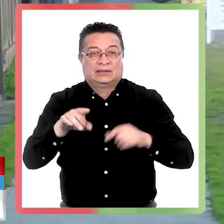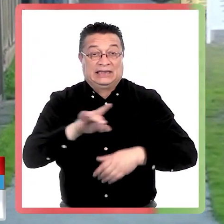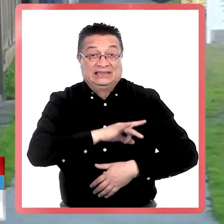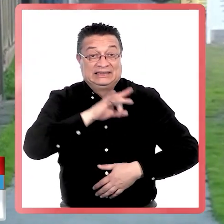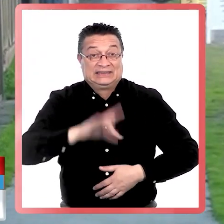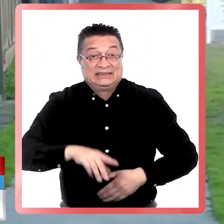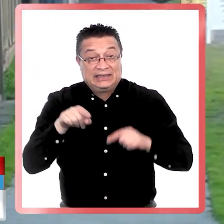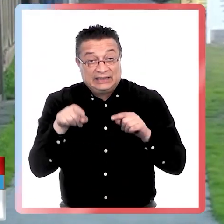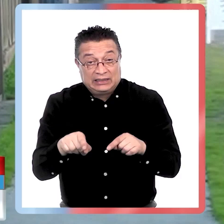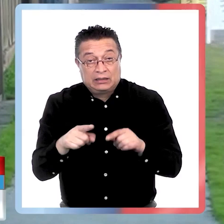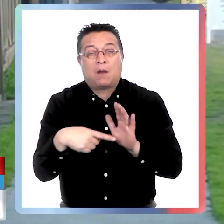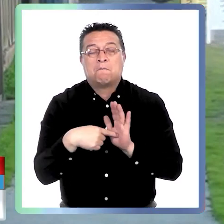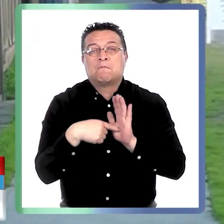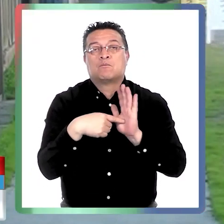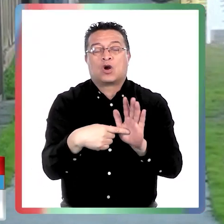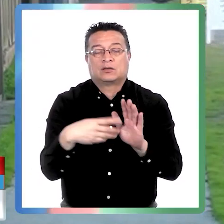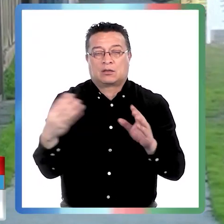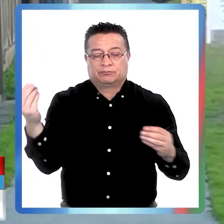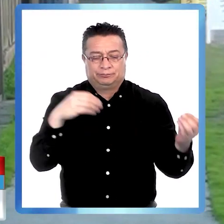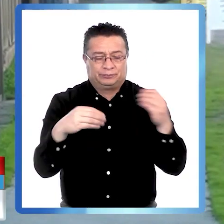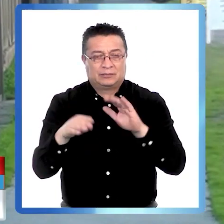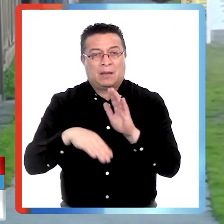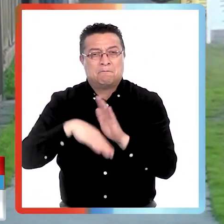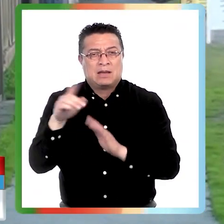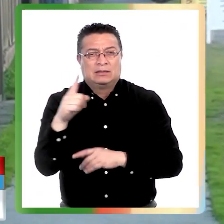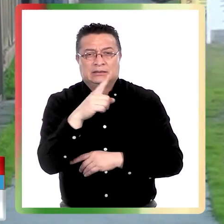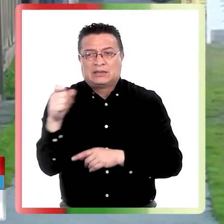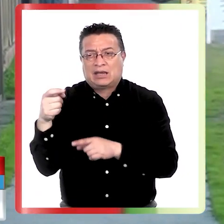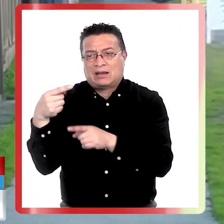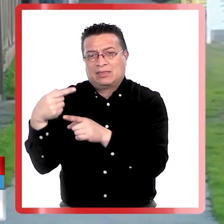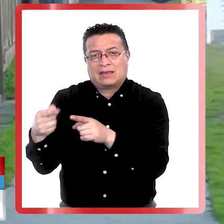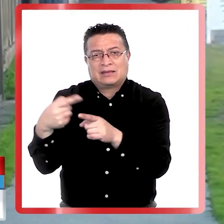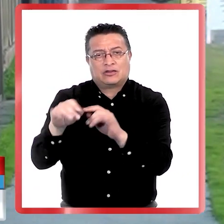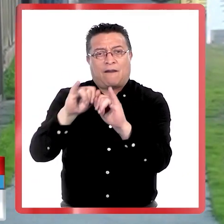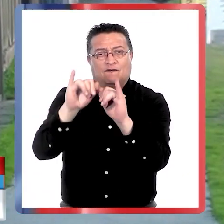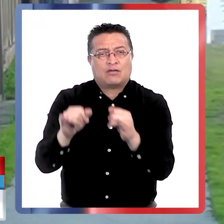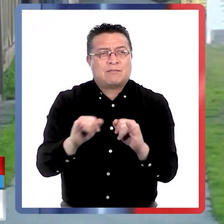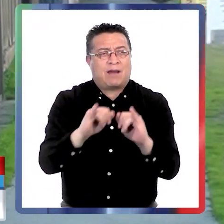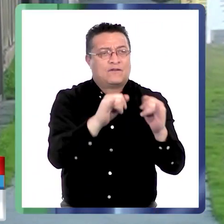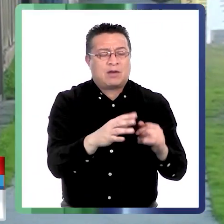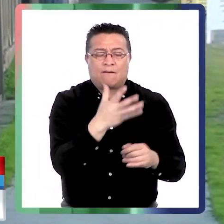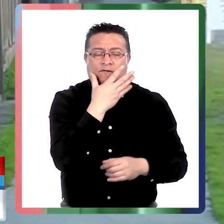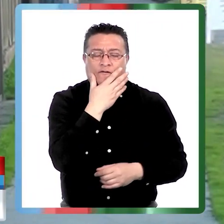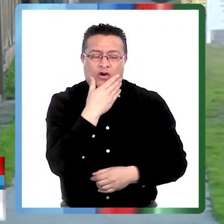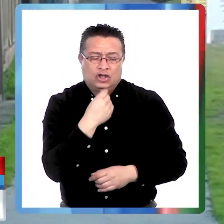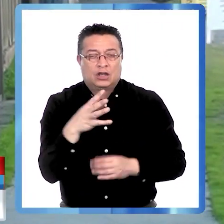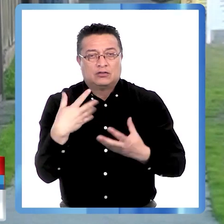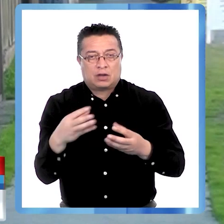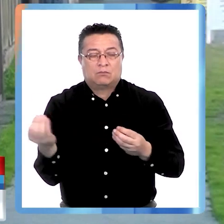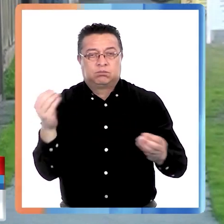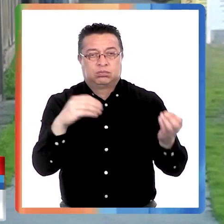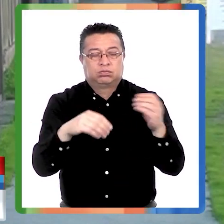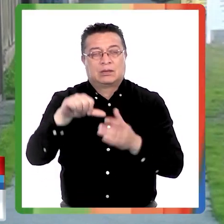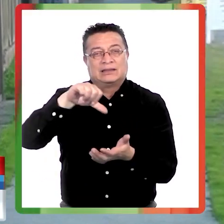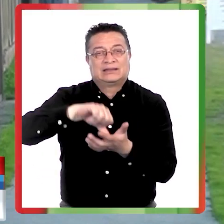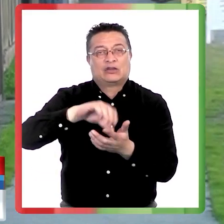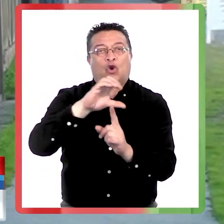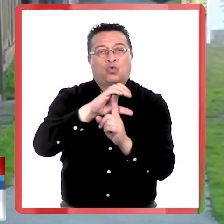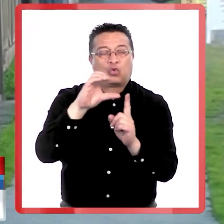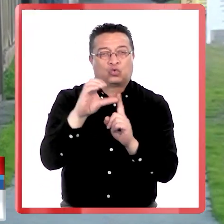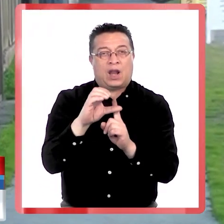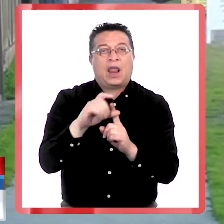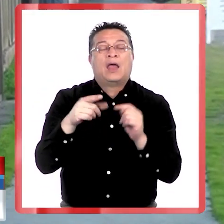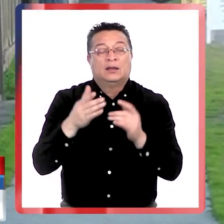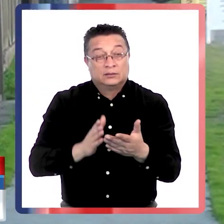en nuestro país. Es una muestra que está compuesta por más de 100 piezas de distintos formatos, está muy bonita, ya está montada en este momento en el Centro